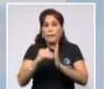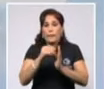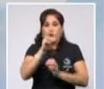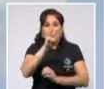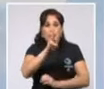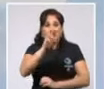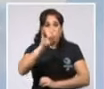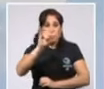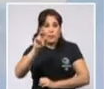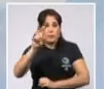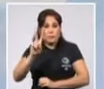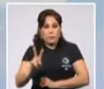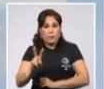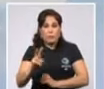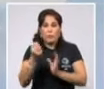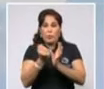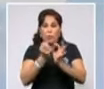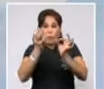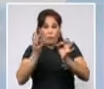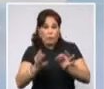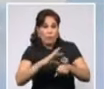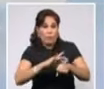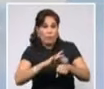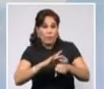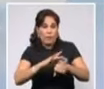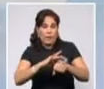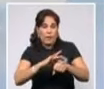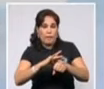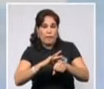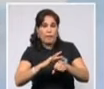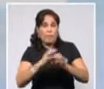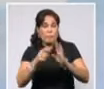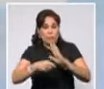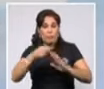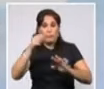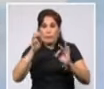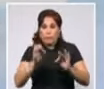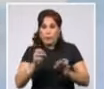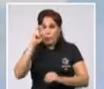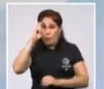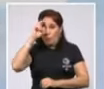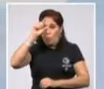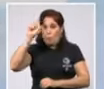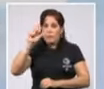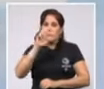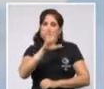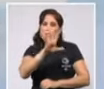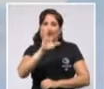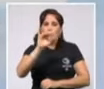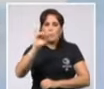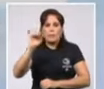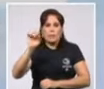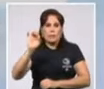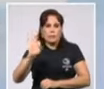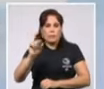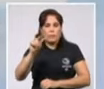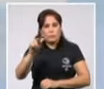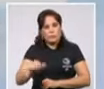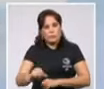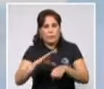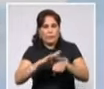1.362 y confirmados activos, pues un total de 568